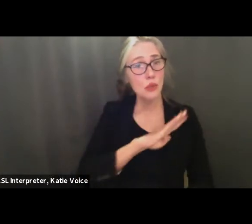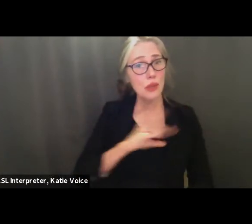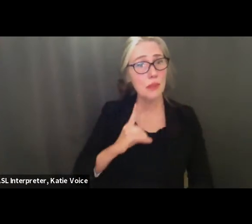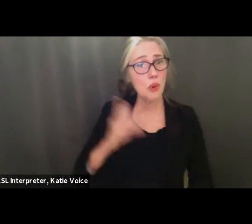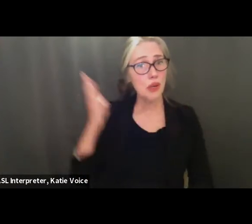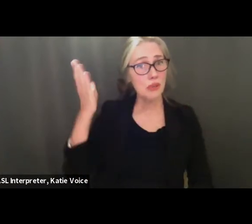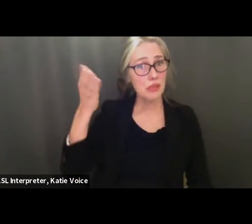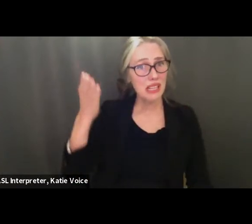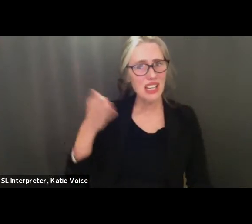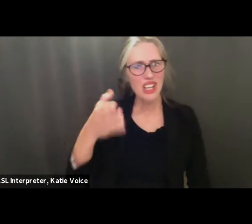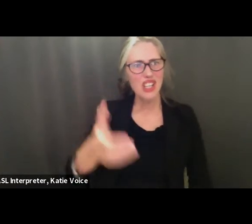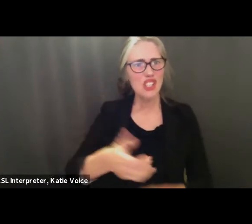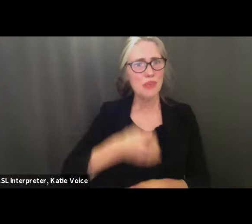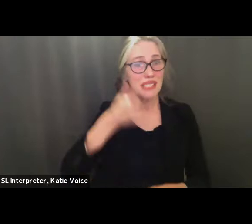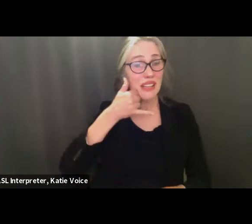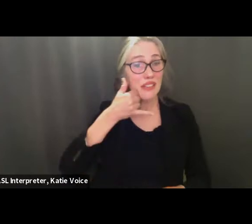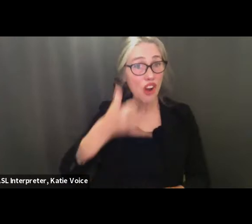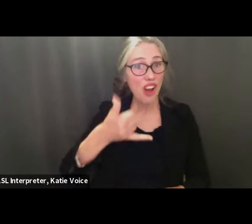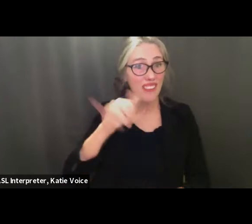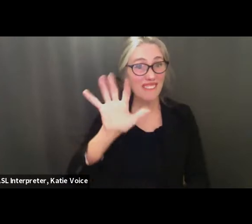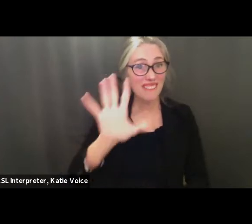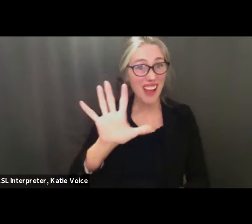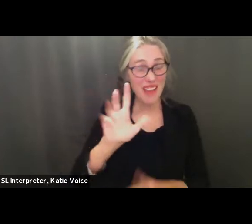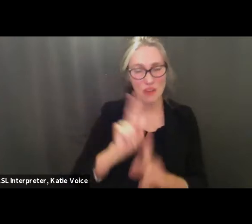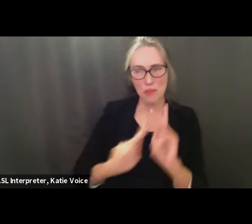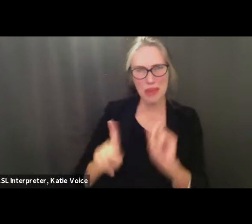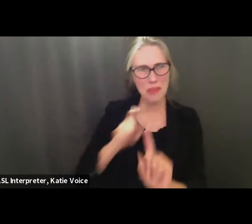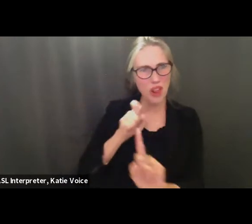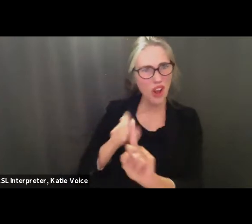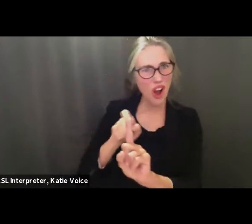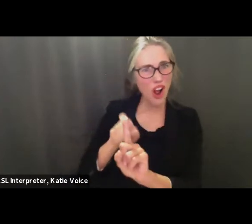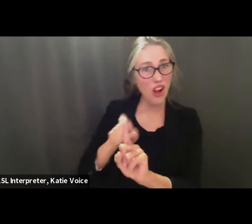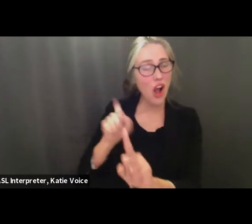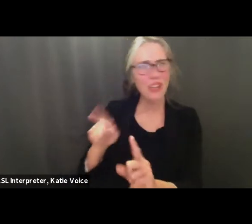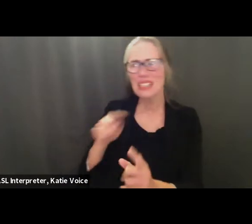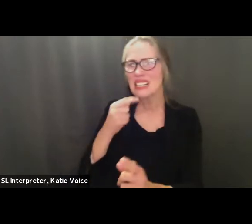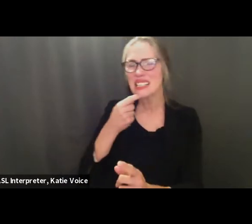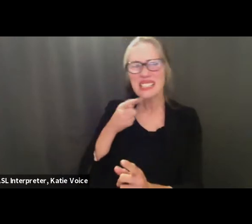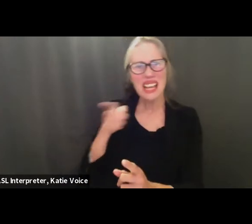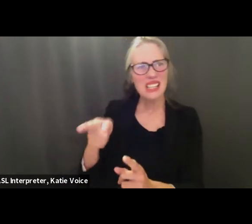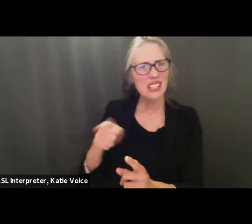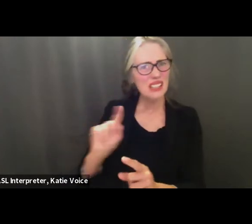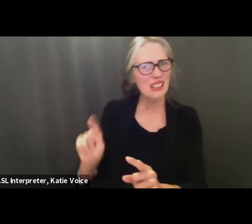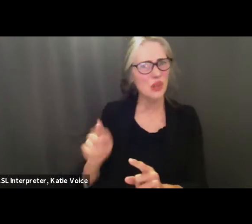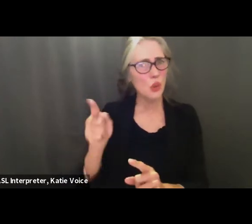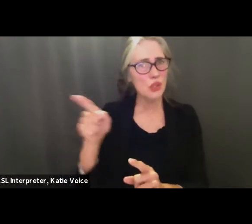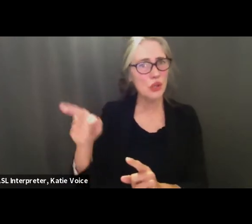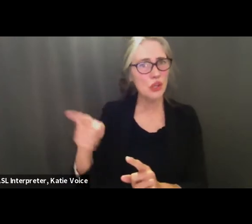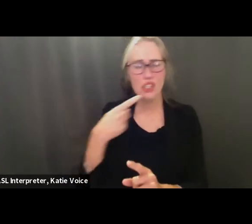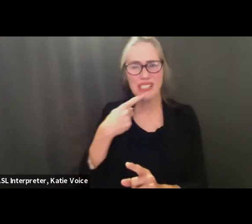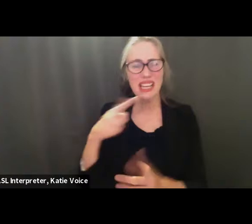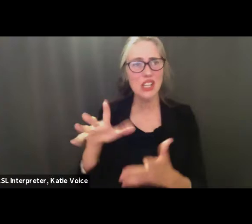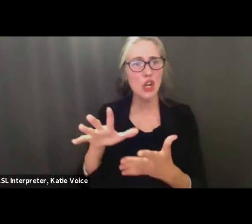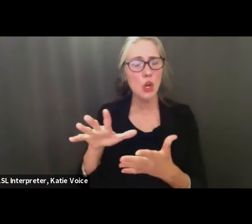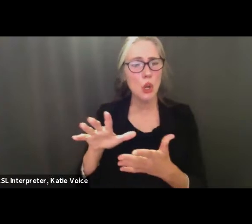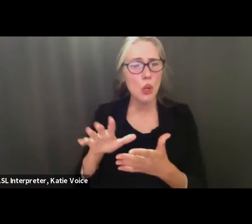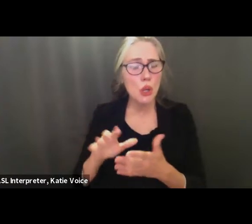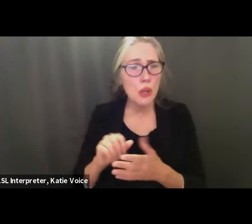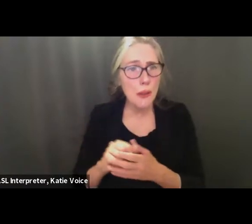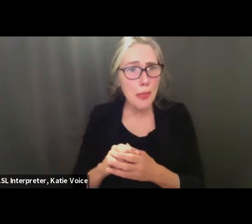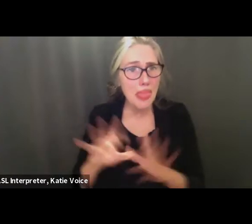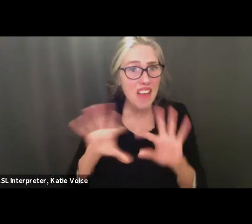de arruinar la vida de familias y estudiantes por la implementación del programa de doble inmersión en la escuela McKinley.